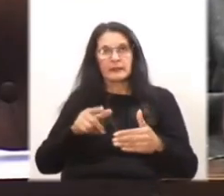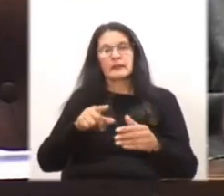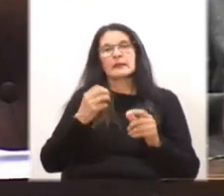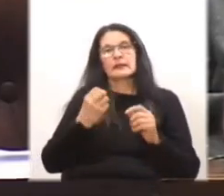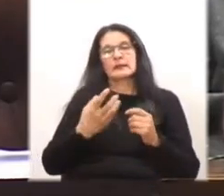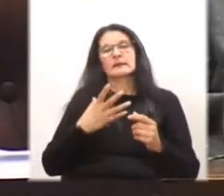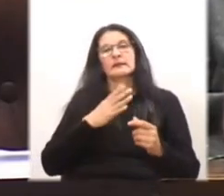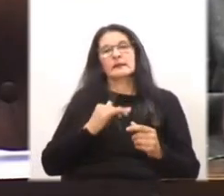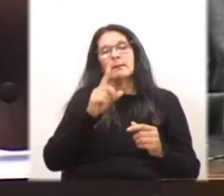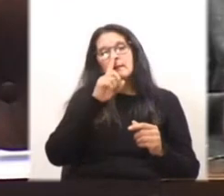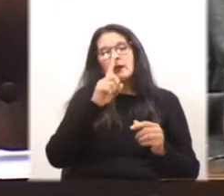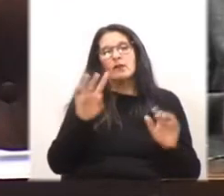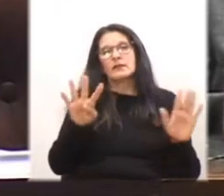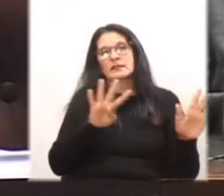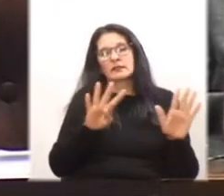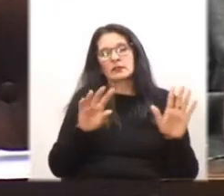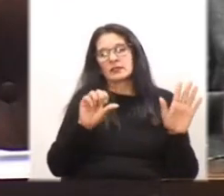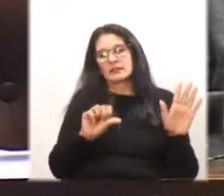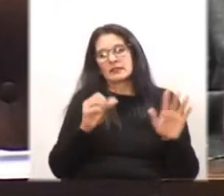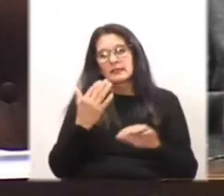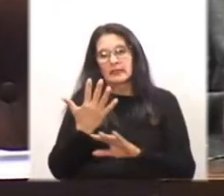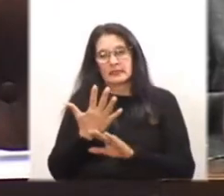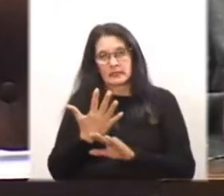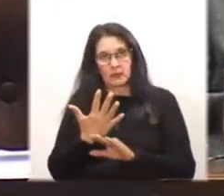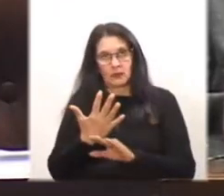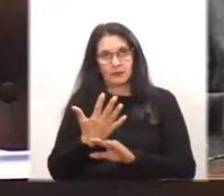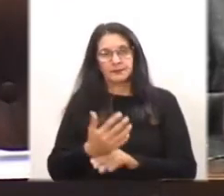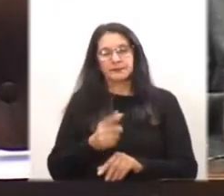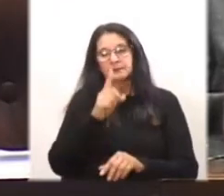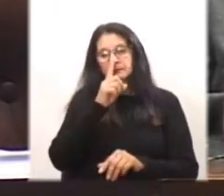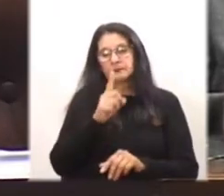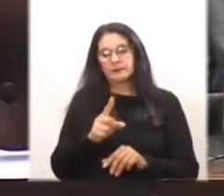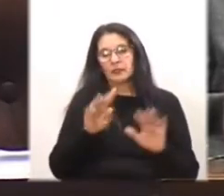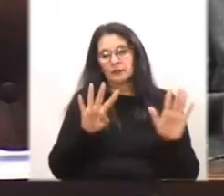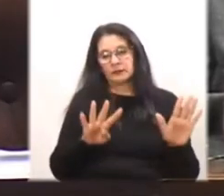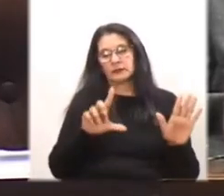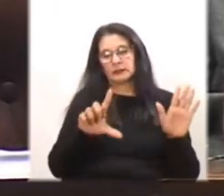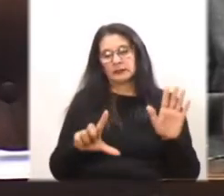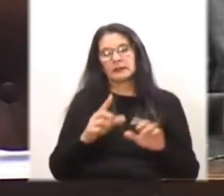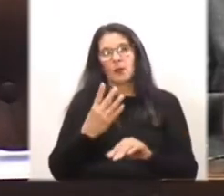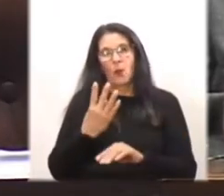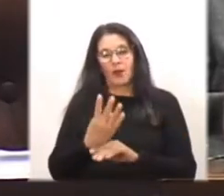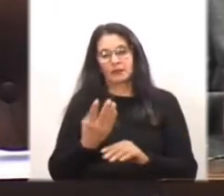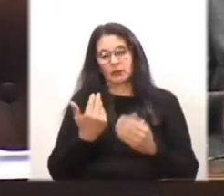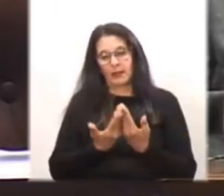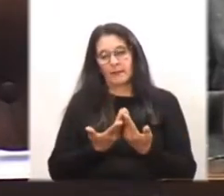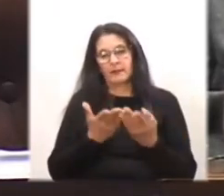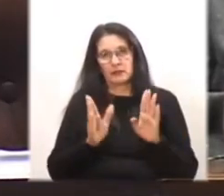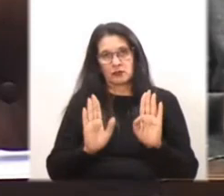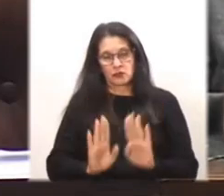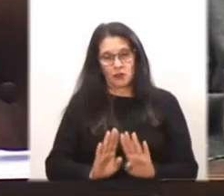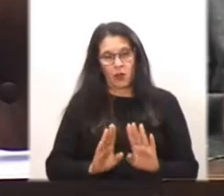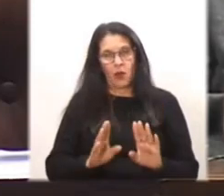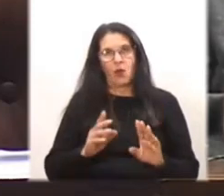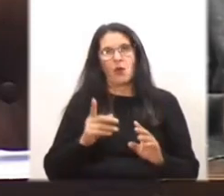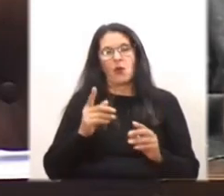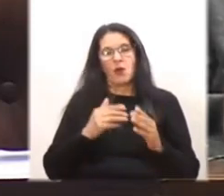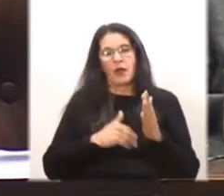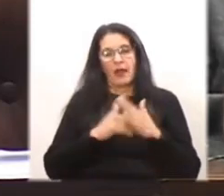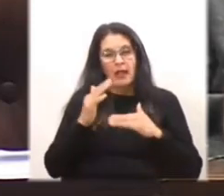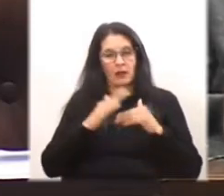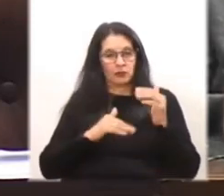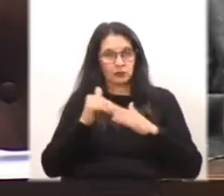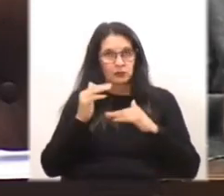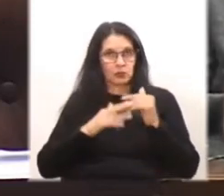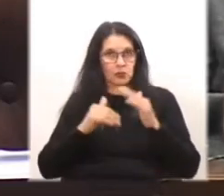el año 1965. En 1974 comenzó la construcción del complejo hidroeléctrico